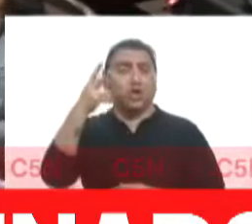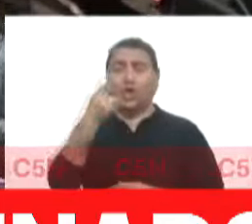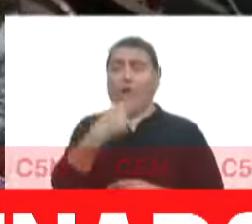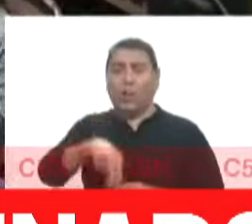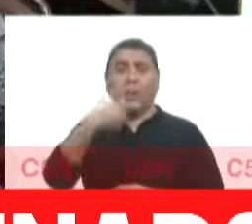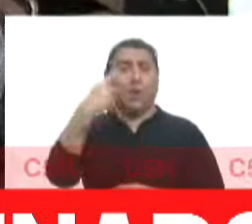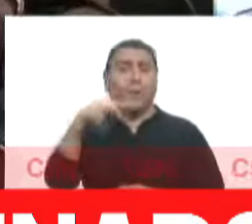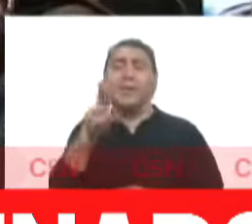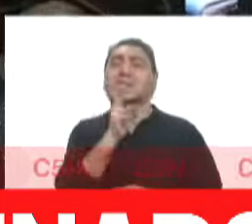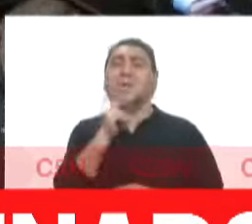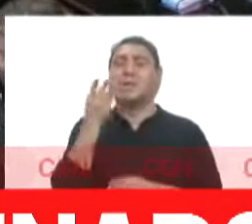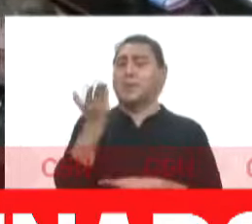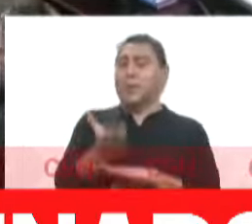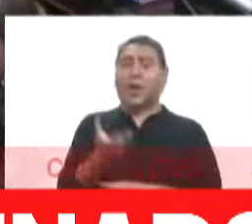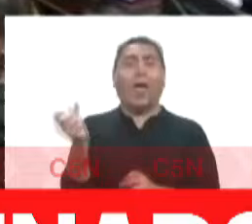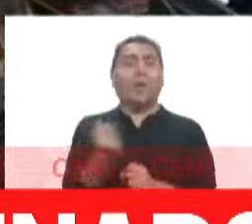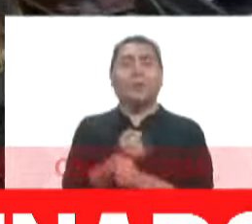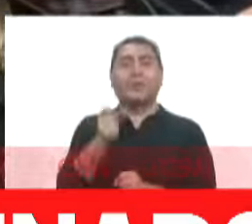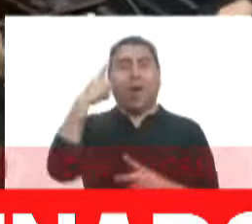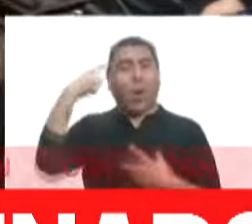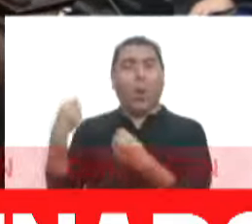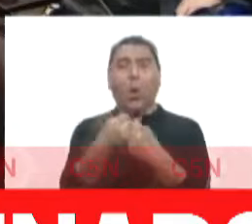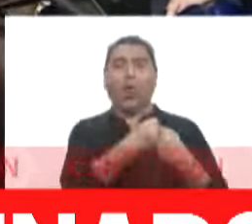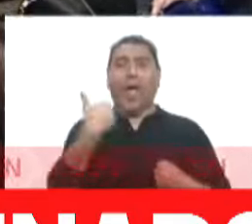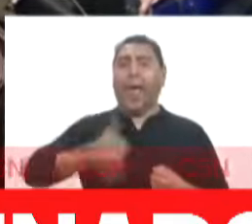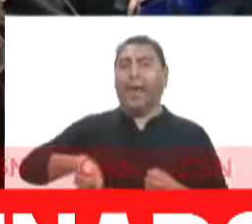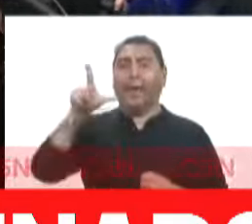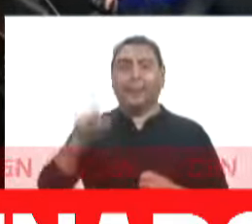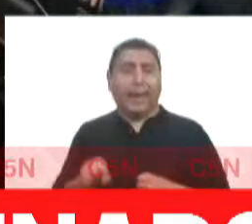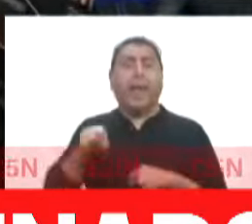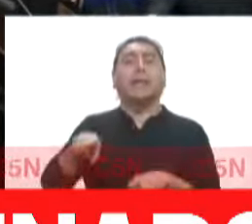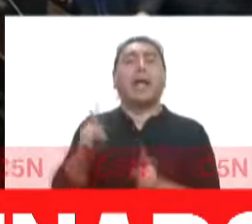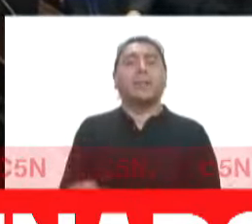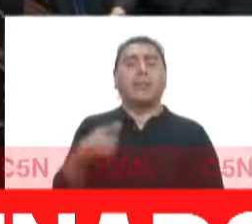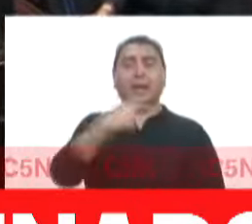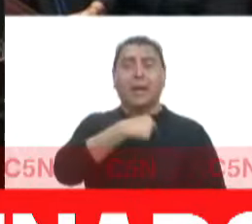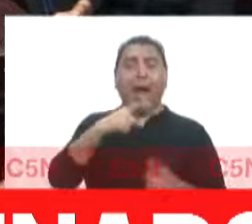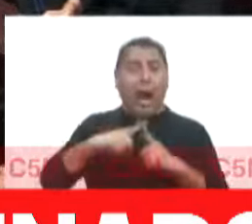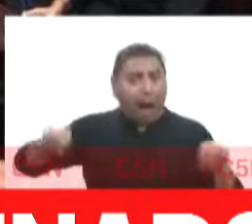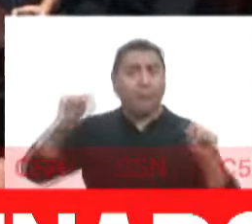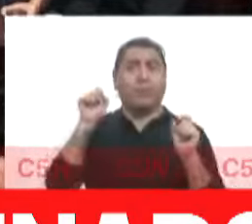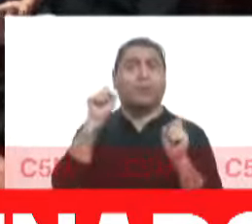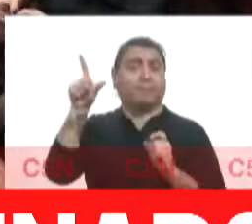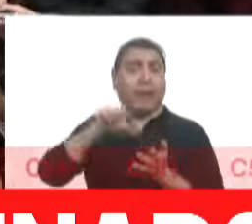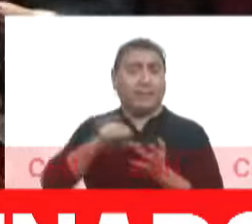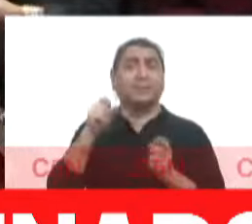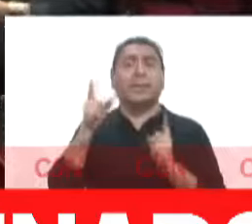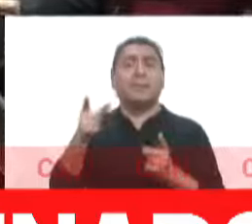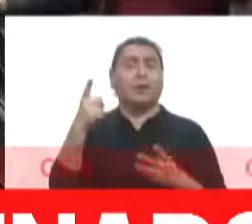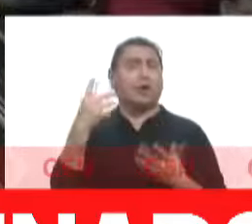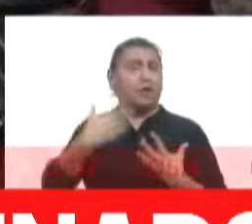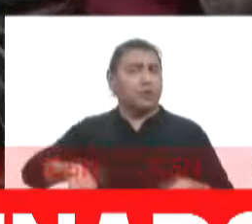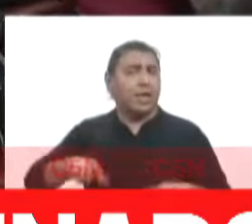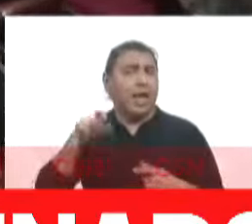2019, por el que se solicitara la aprobación del acuerdo entre la República Argentina y Japón para la promoción y protección de inversiones, suscrito en la